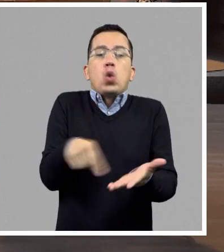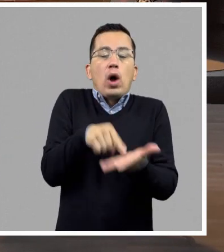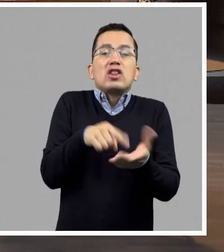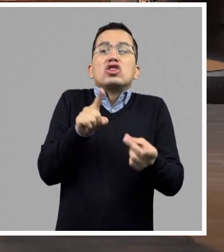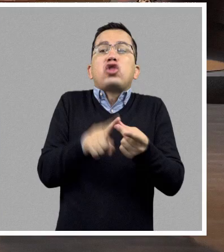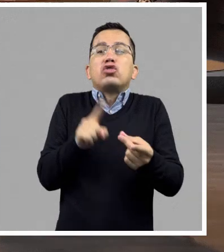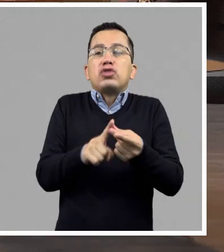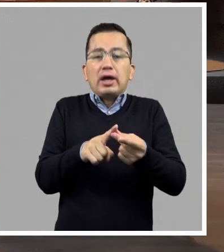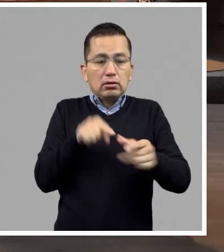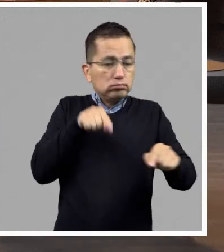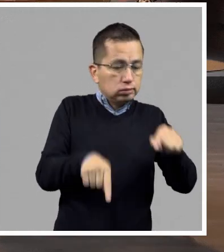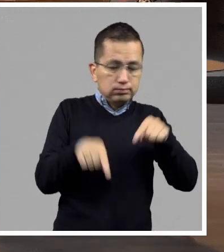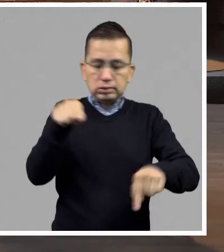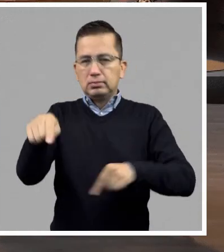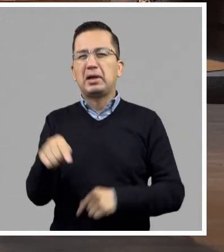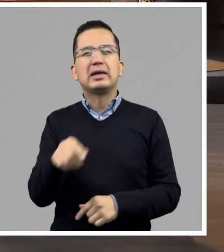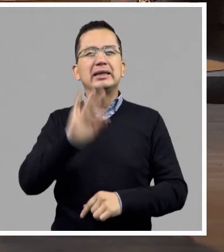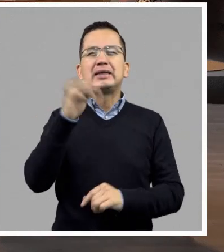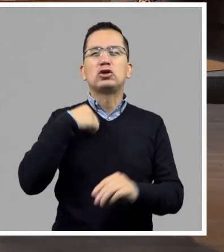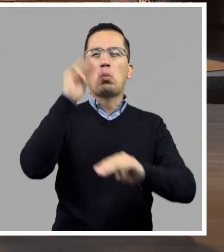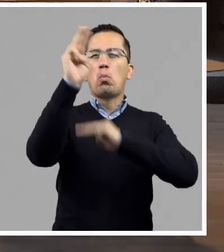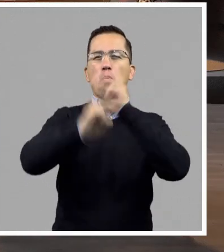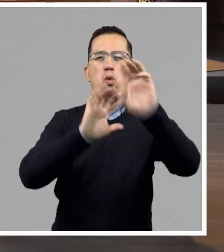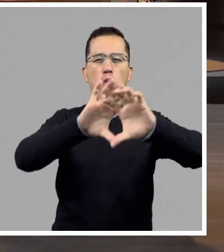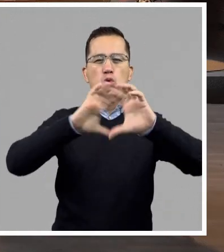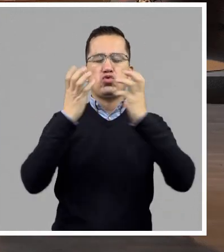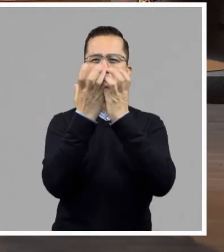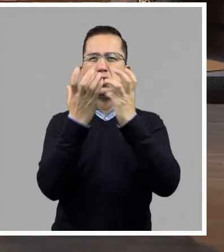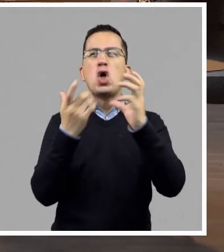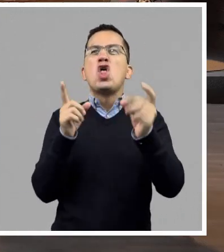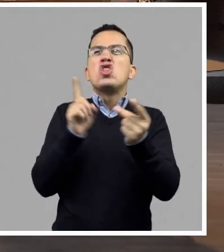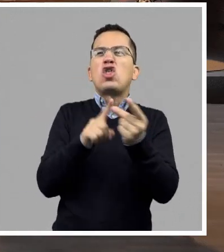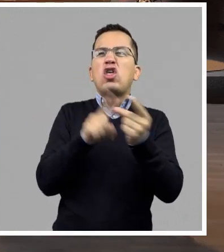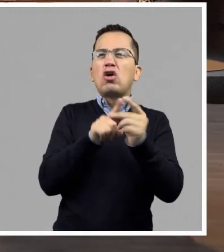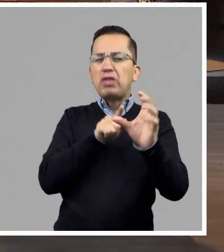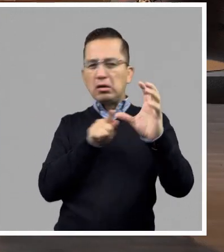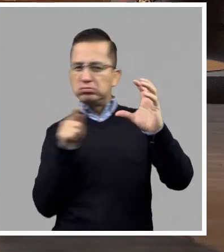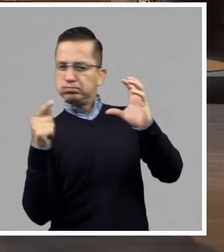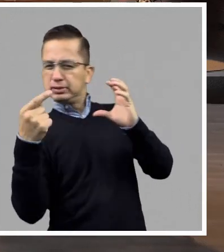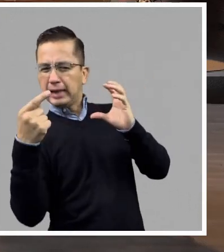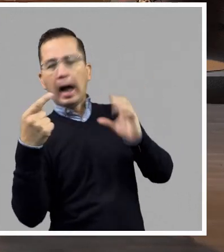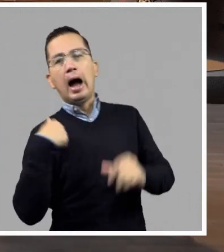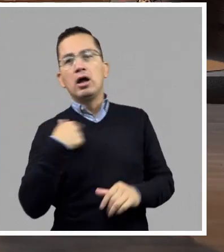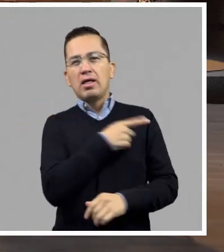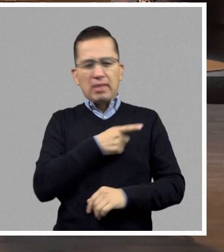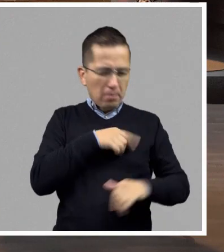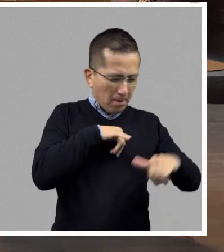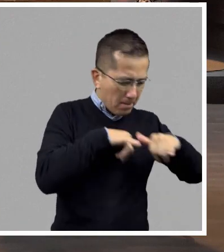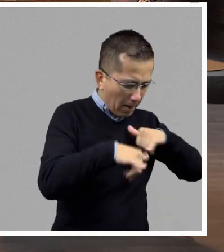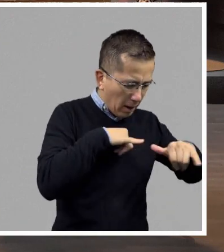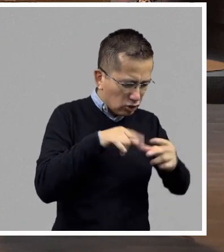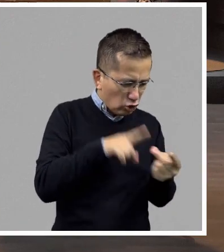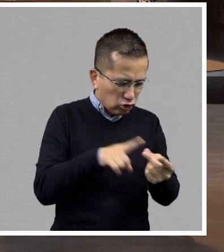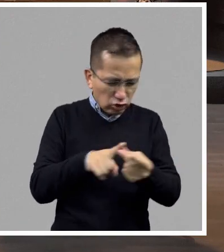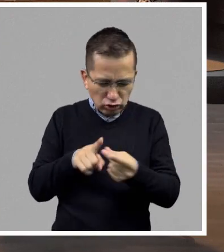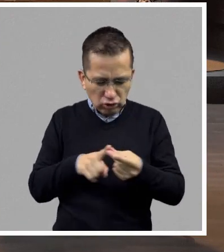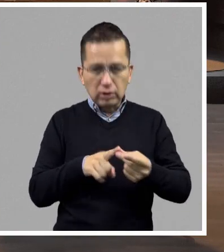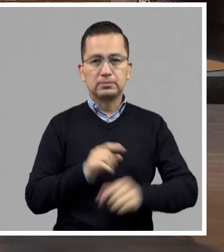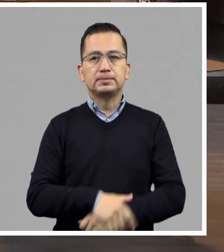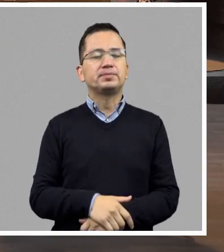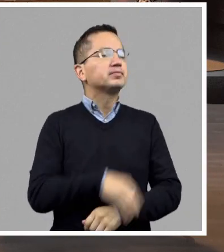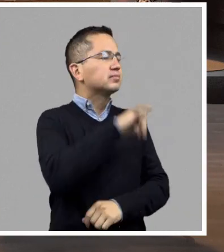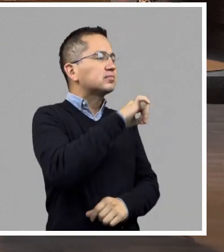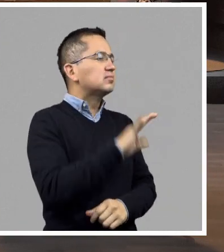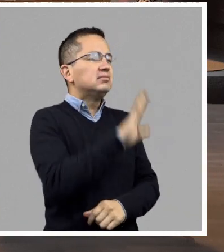del mundo tengo la impresión que sea donde voy te parece algo te pasa algo similar nosotros tenemos que hacernos como una idea de dónde estamos es como un invento